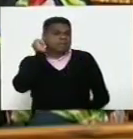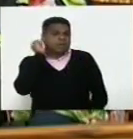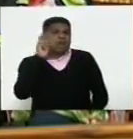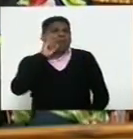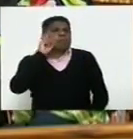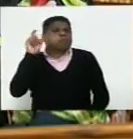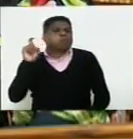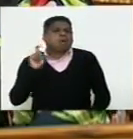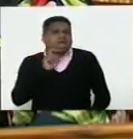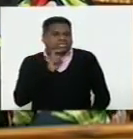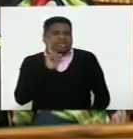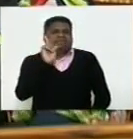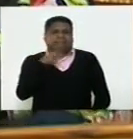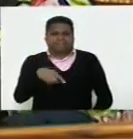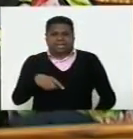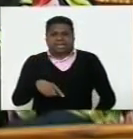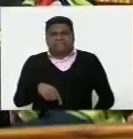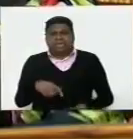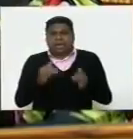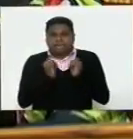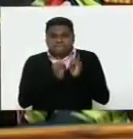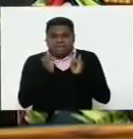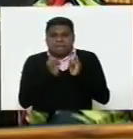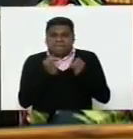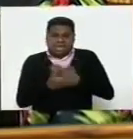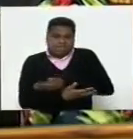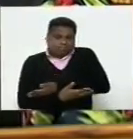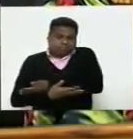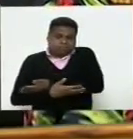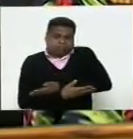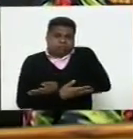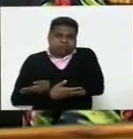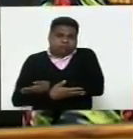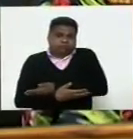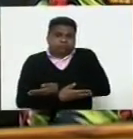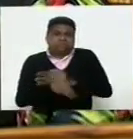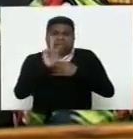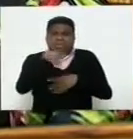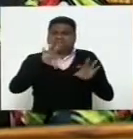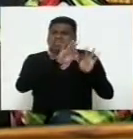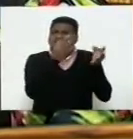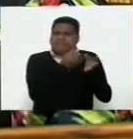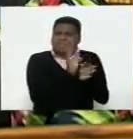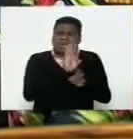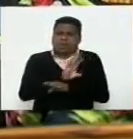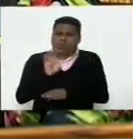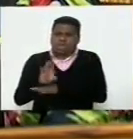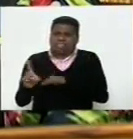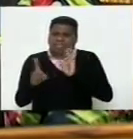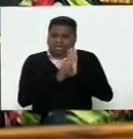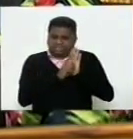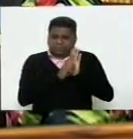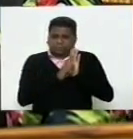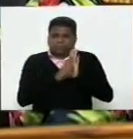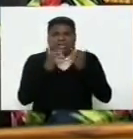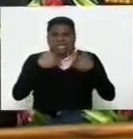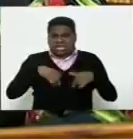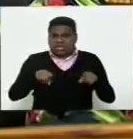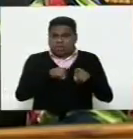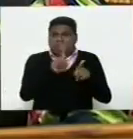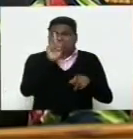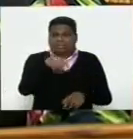gestantes, las recién nacidas, los recién nacidos y las familias, así como denunciar